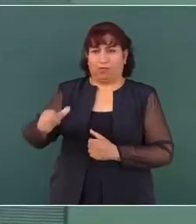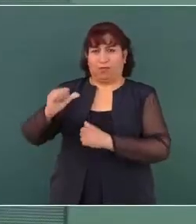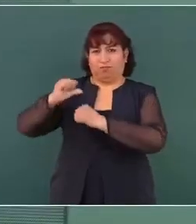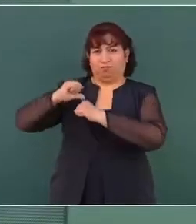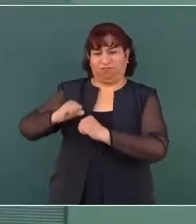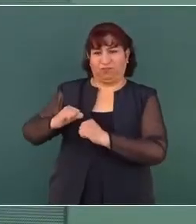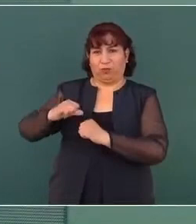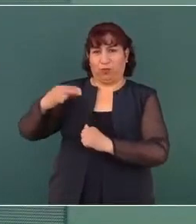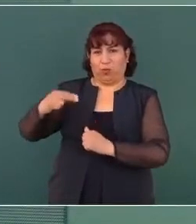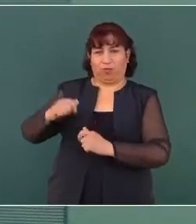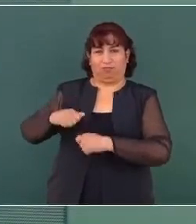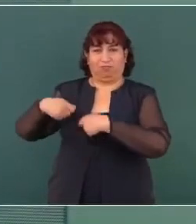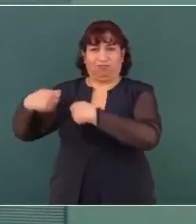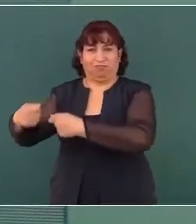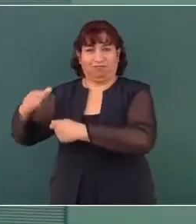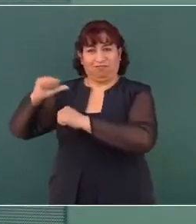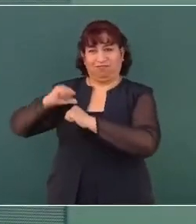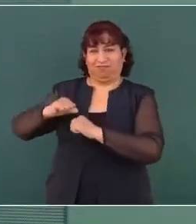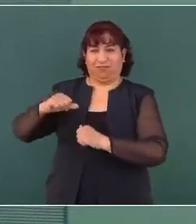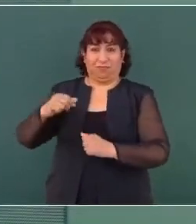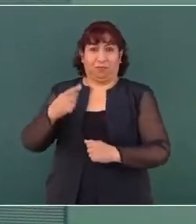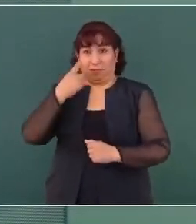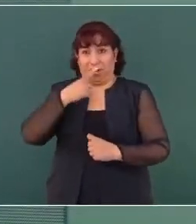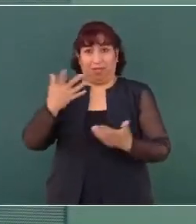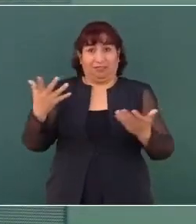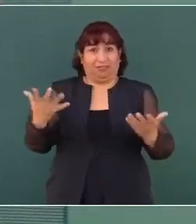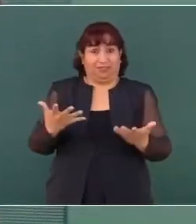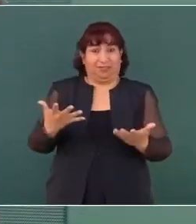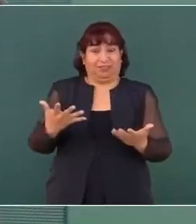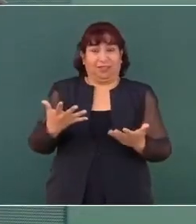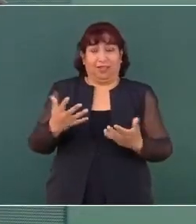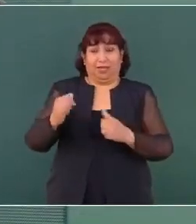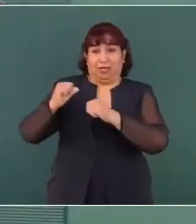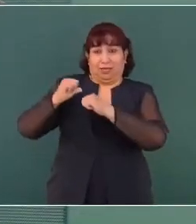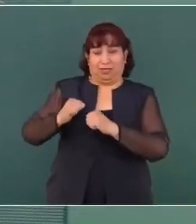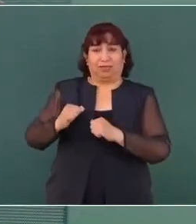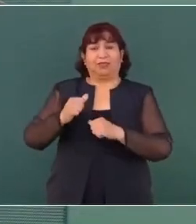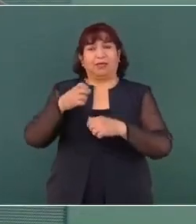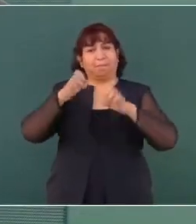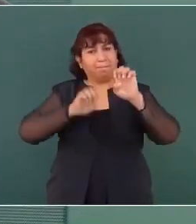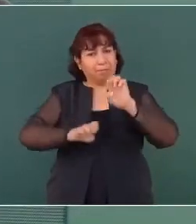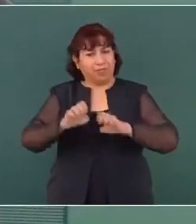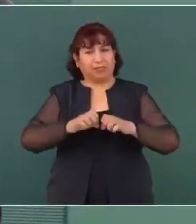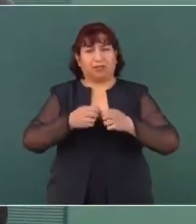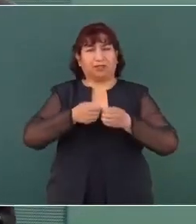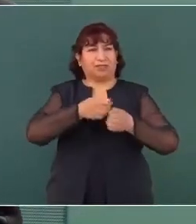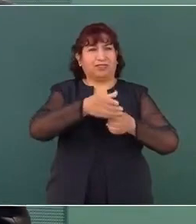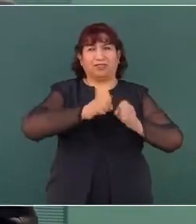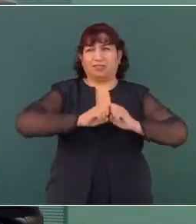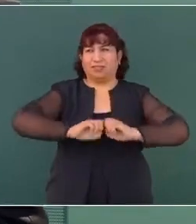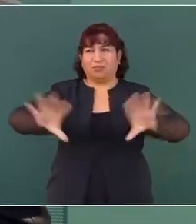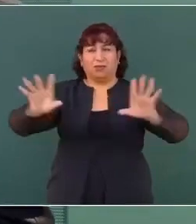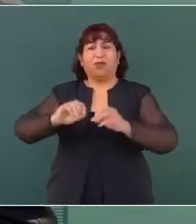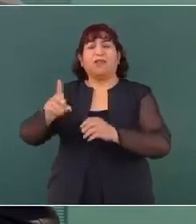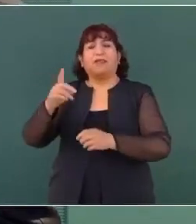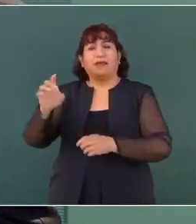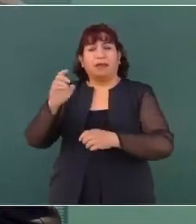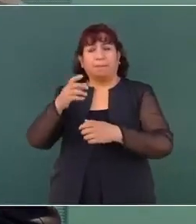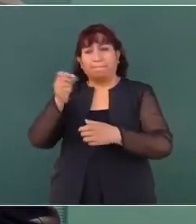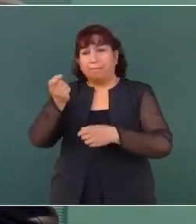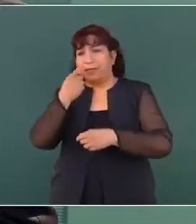para hacerse cargo de la empresa distribuidora de los medicamentos, que esperara